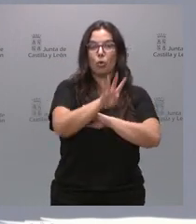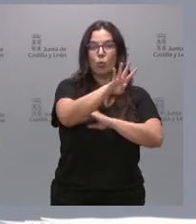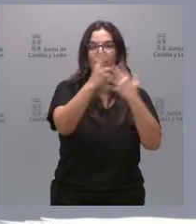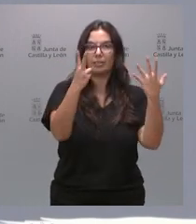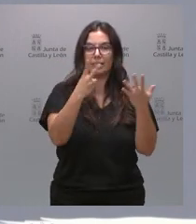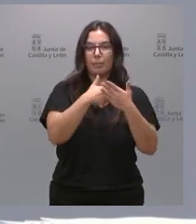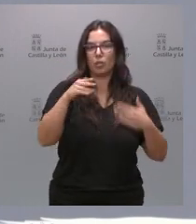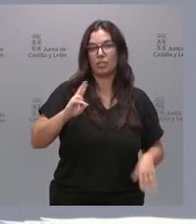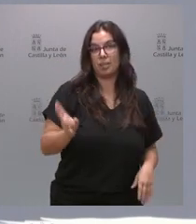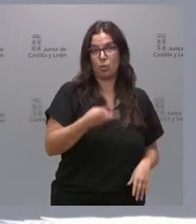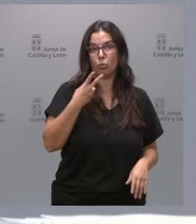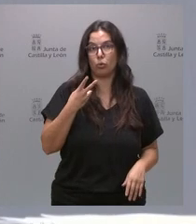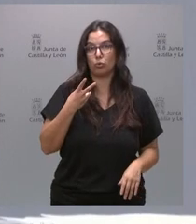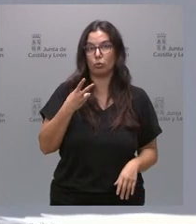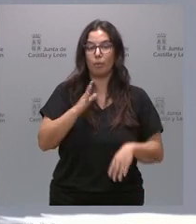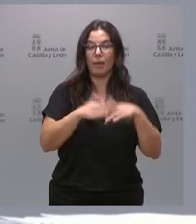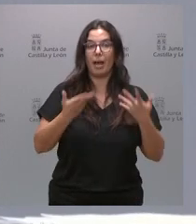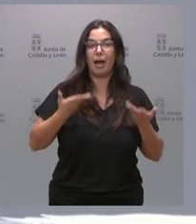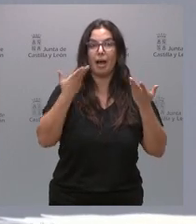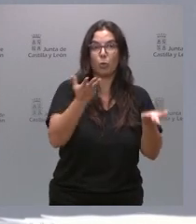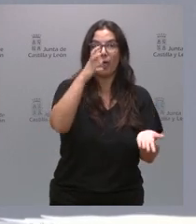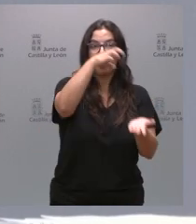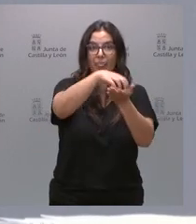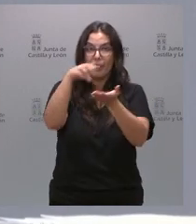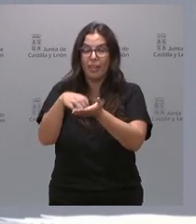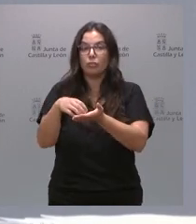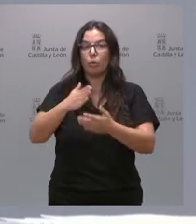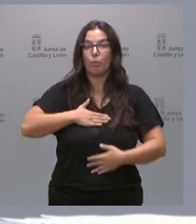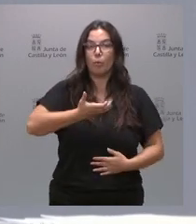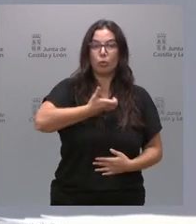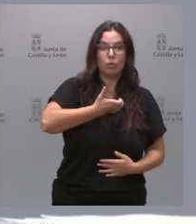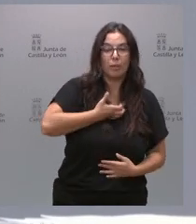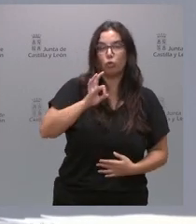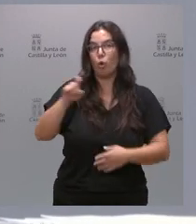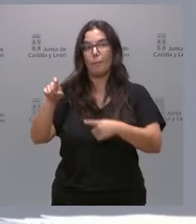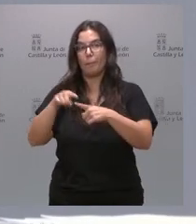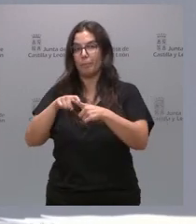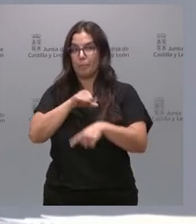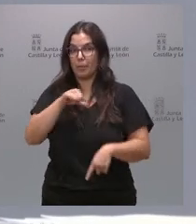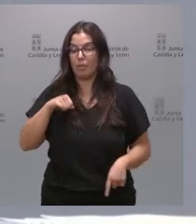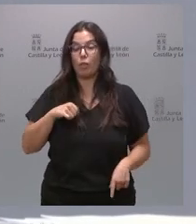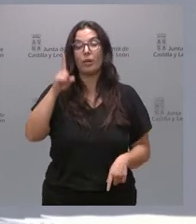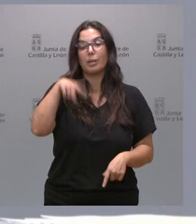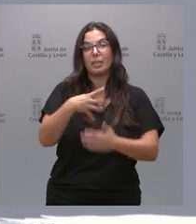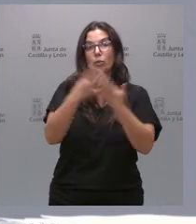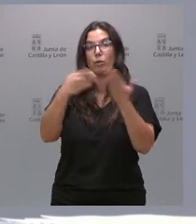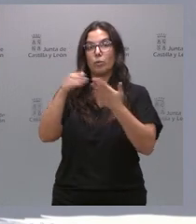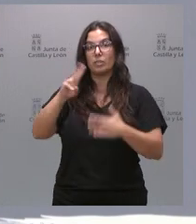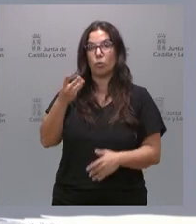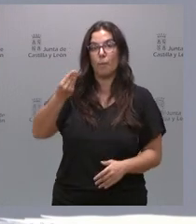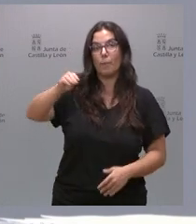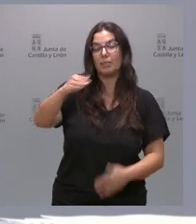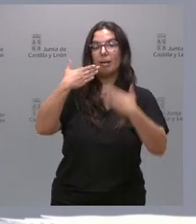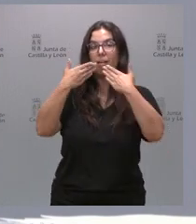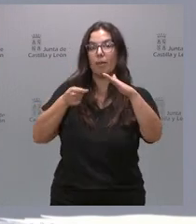millones de euros en ayuda a los centros de las entidades locales y de carácter privado y otros 19 millones de euros adicionales a través